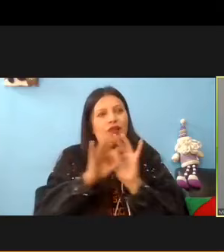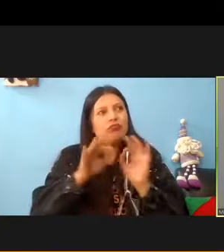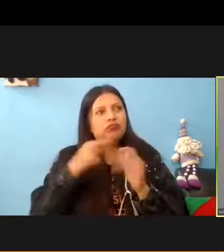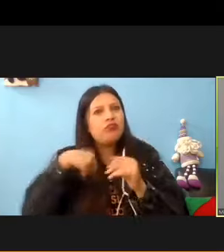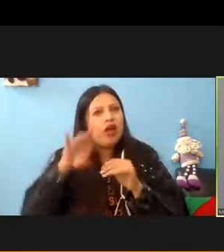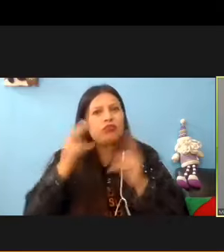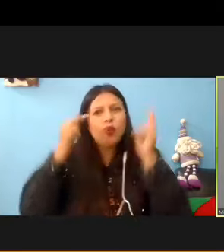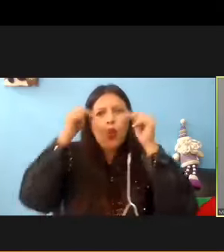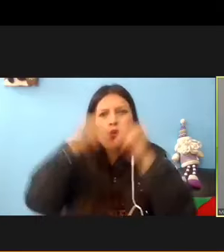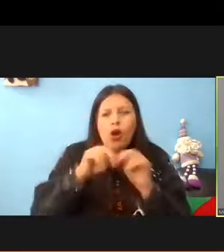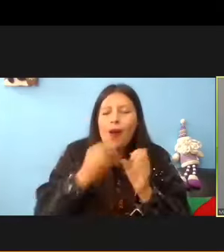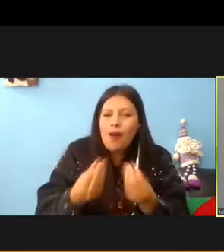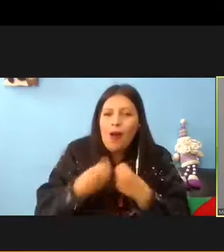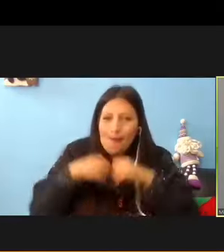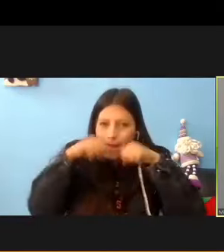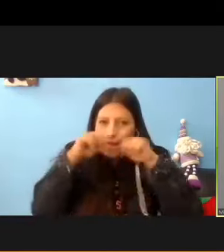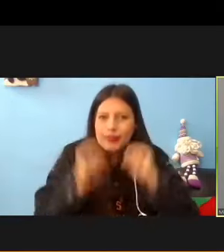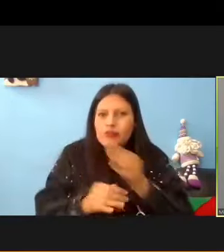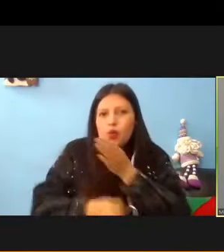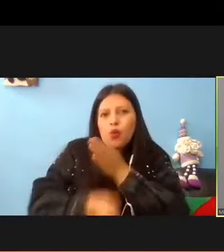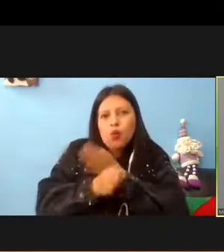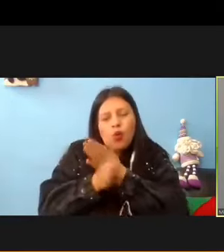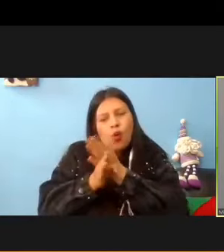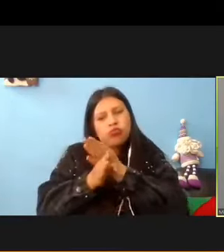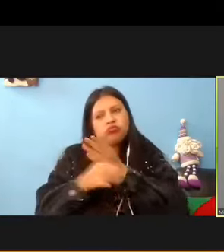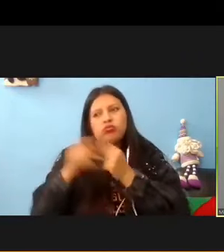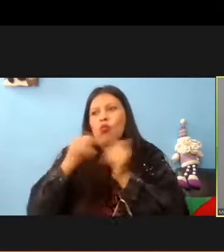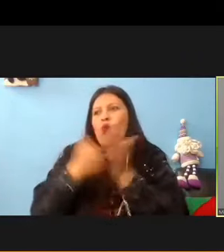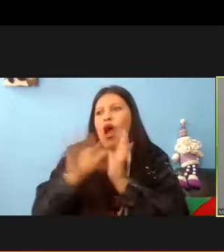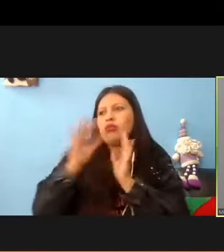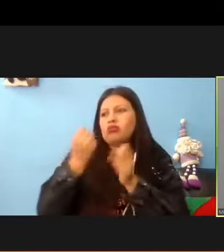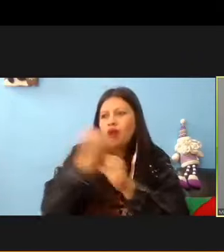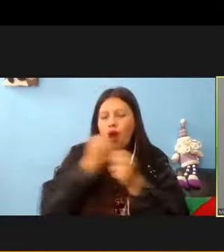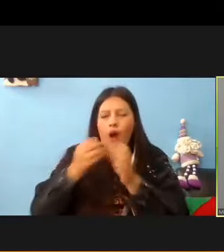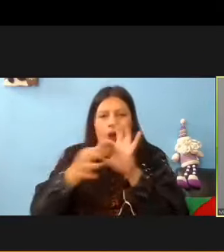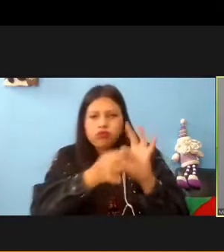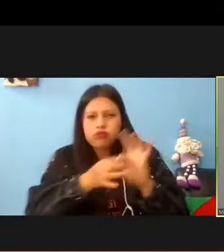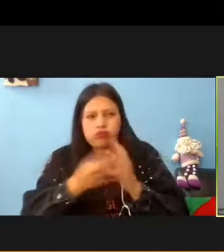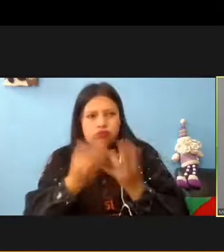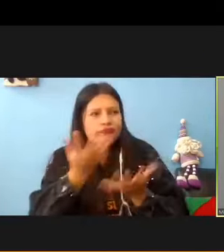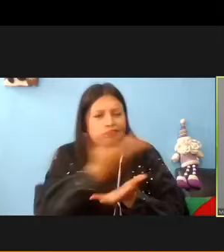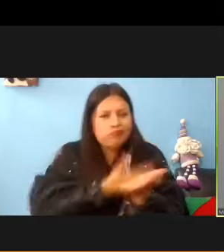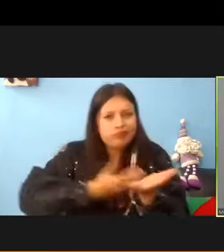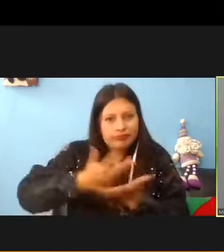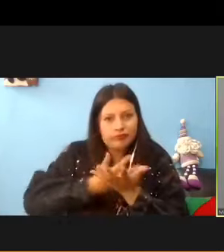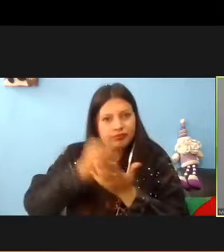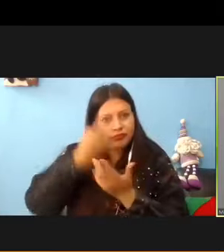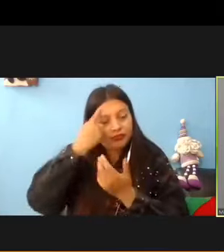que sean encuentros que nos permitan seguir trazando rutas colectivas. Para eso,